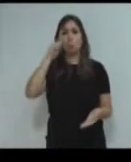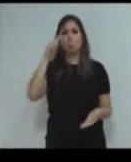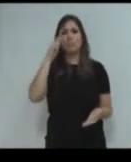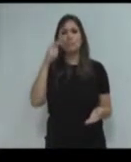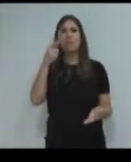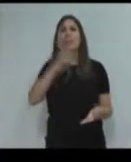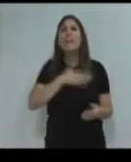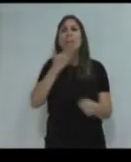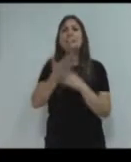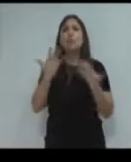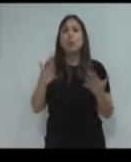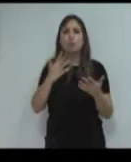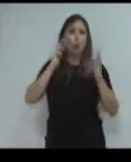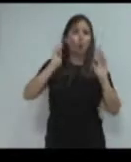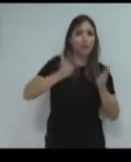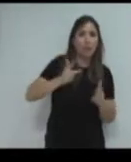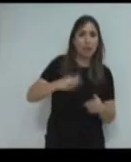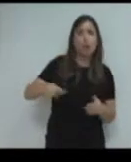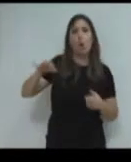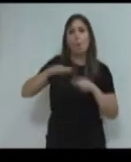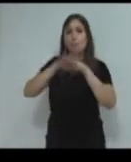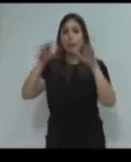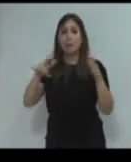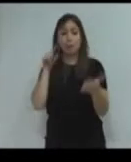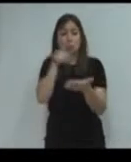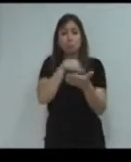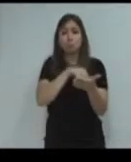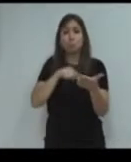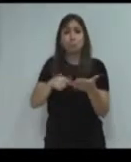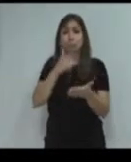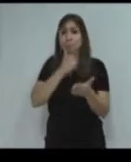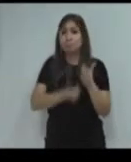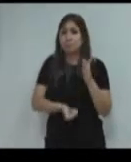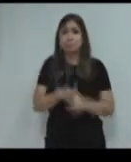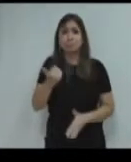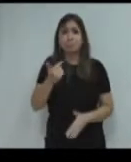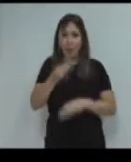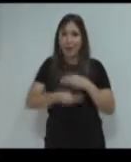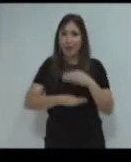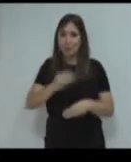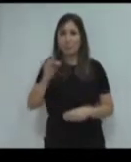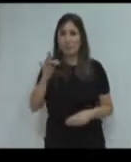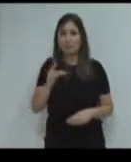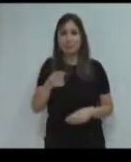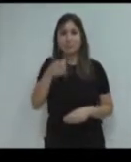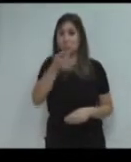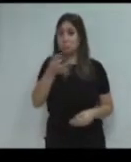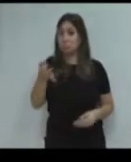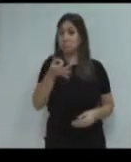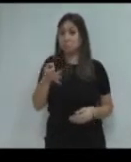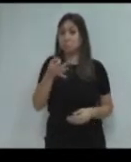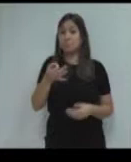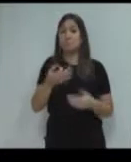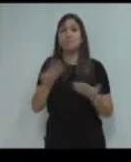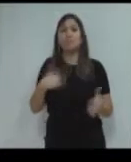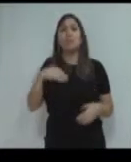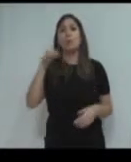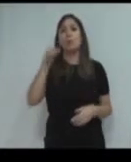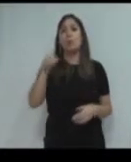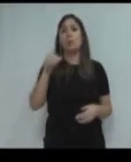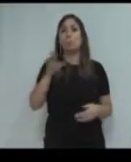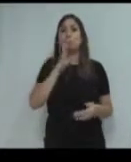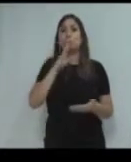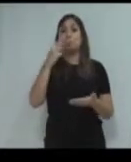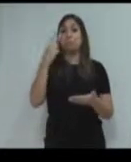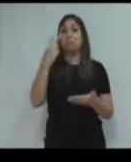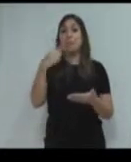dónde quiere ir, a la playa, al hotel. Efectivamente, pero Sí. eso sí lo hacen, o sea, eso realmente es... Entonces... Y yendo al tema de